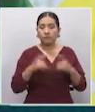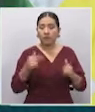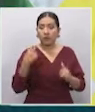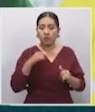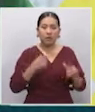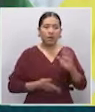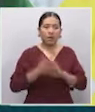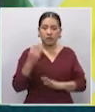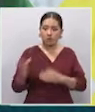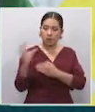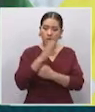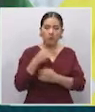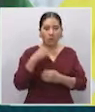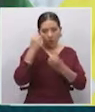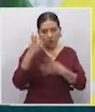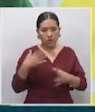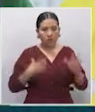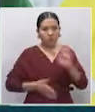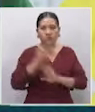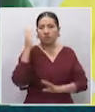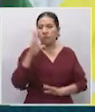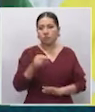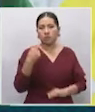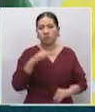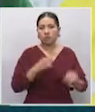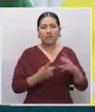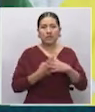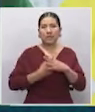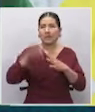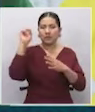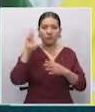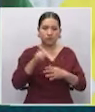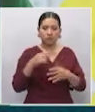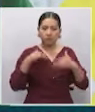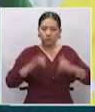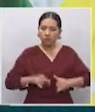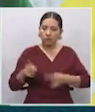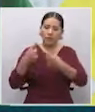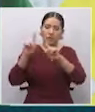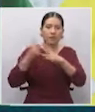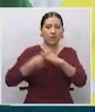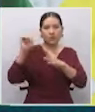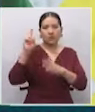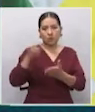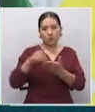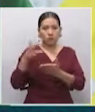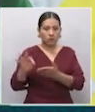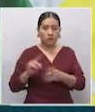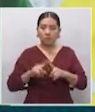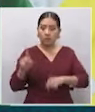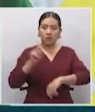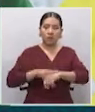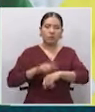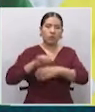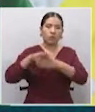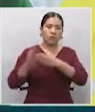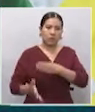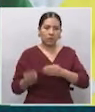ir como lo hicieron en la gestión 2019. Señor Morales, su tiempo ha terminado y sus